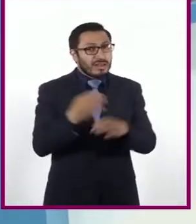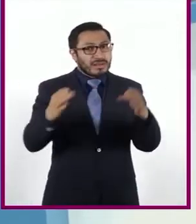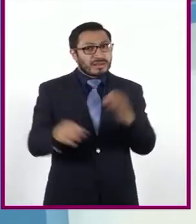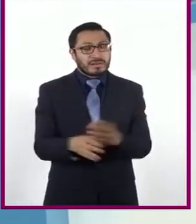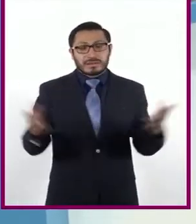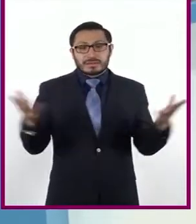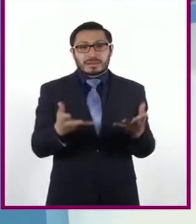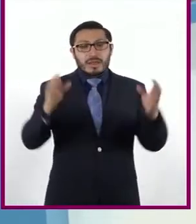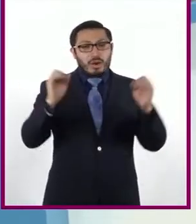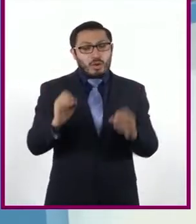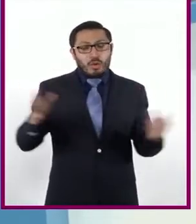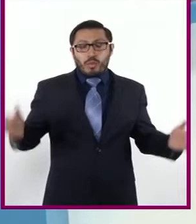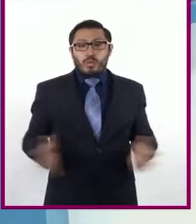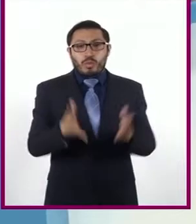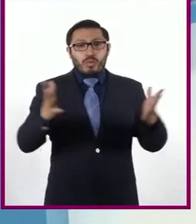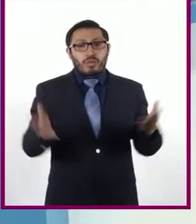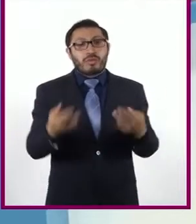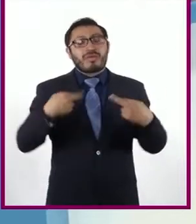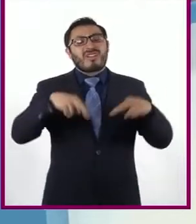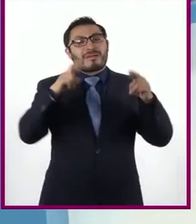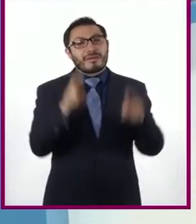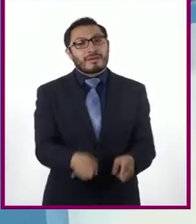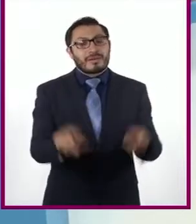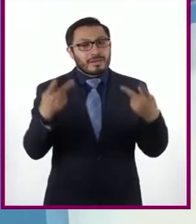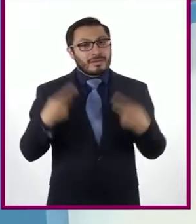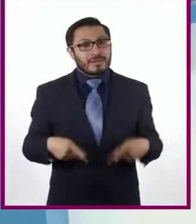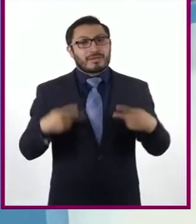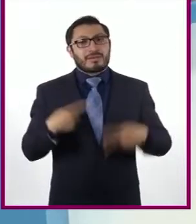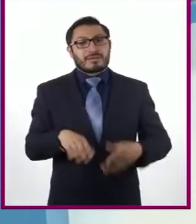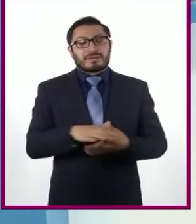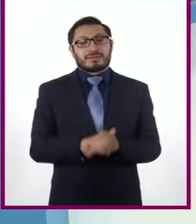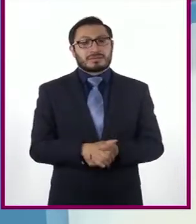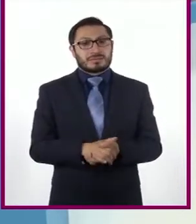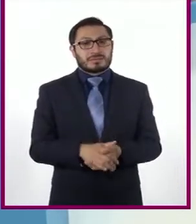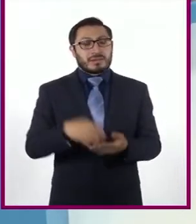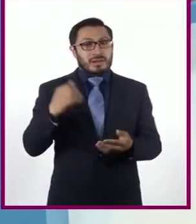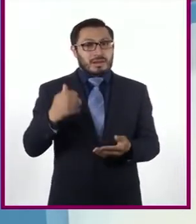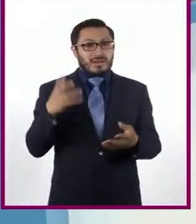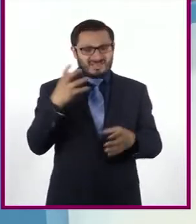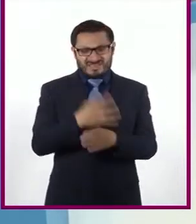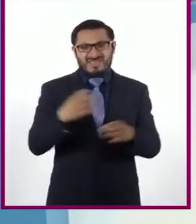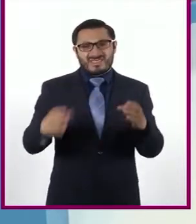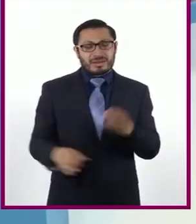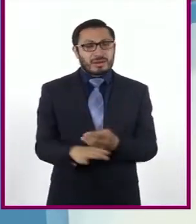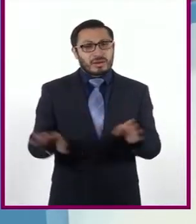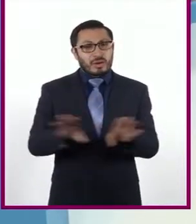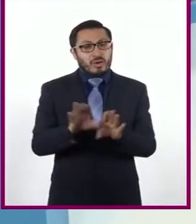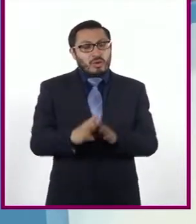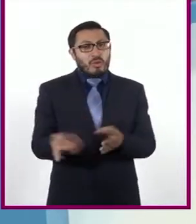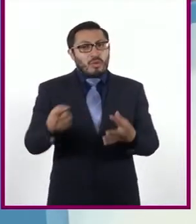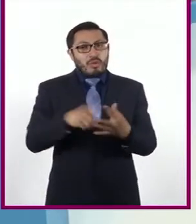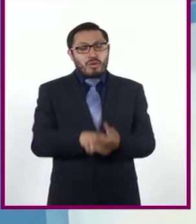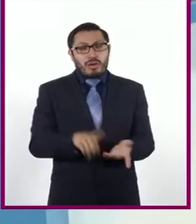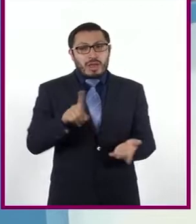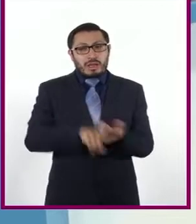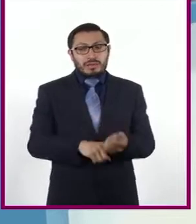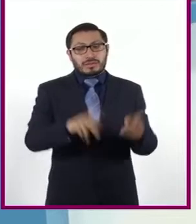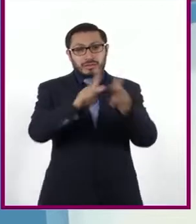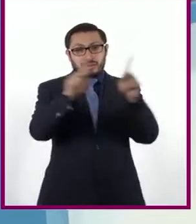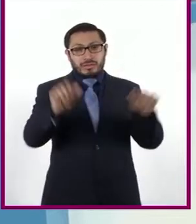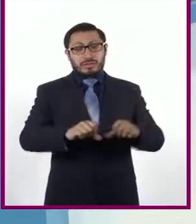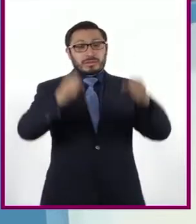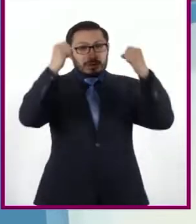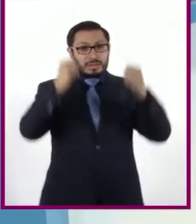que haga o promueva quien representa su persona, en aquellas cosas que conciernen a la paz y a la